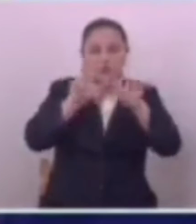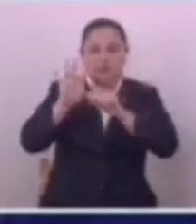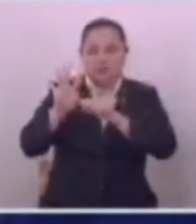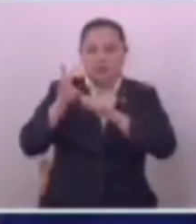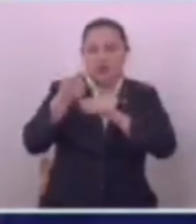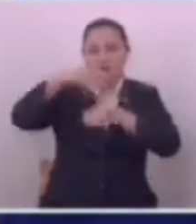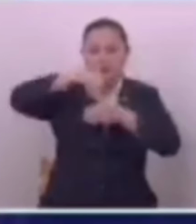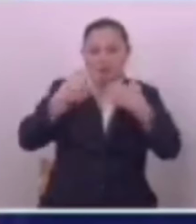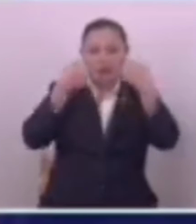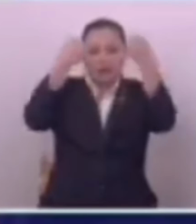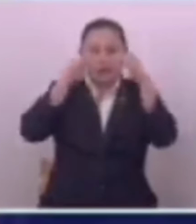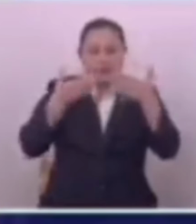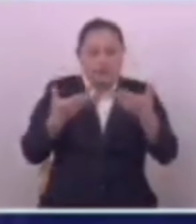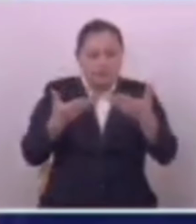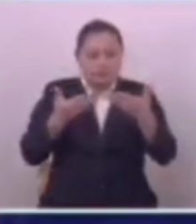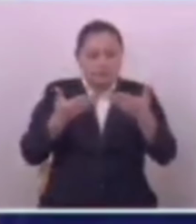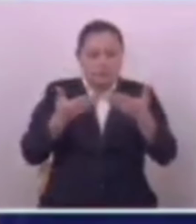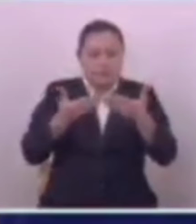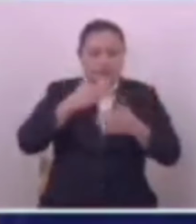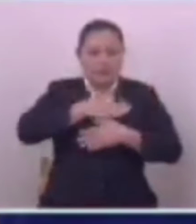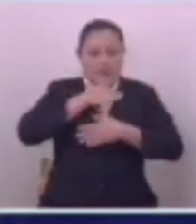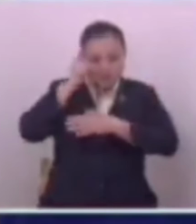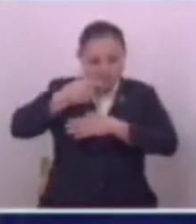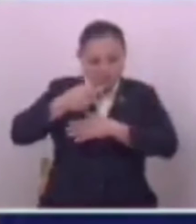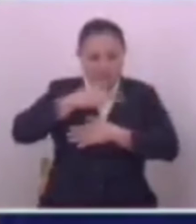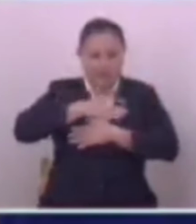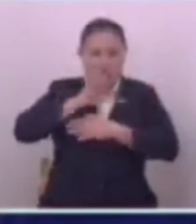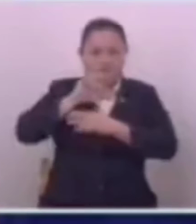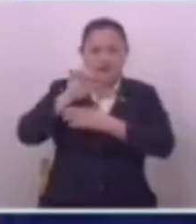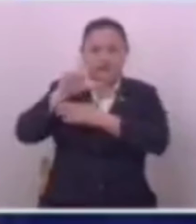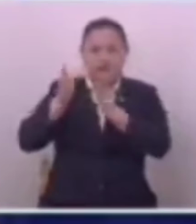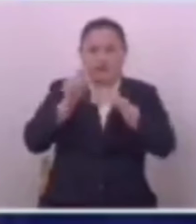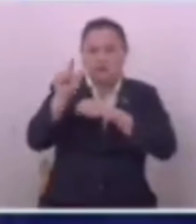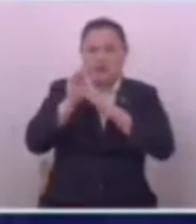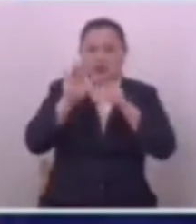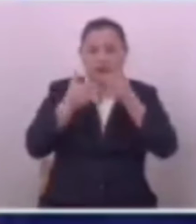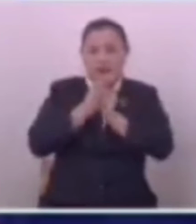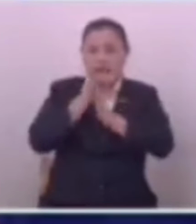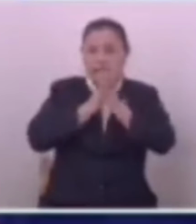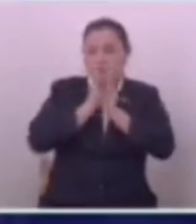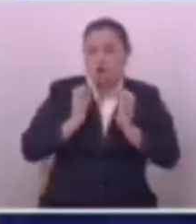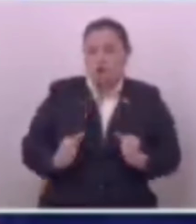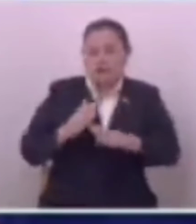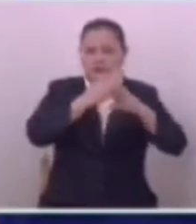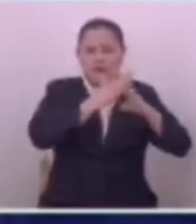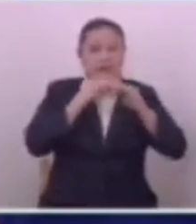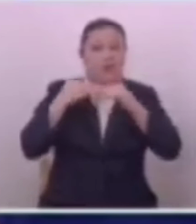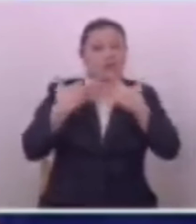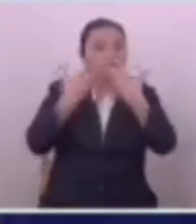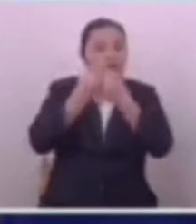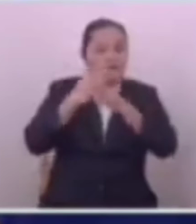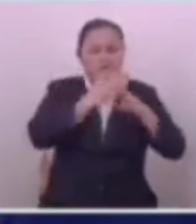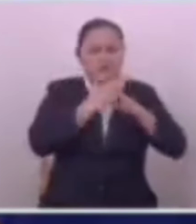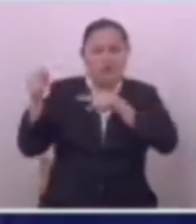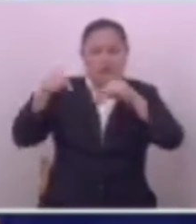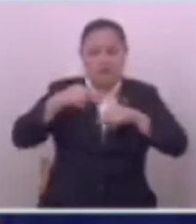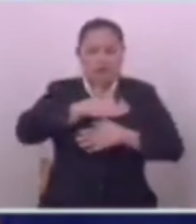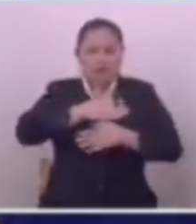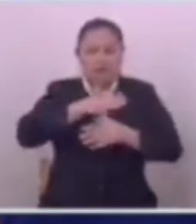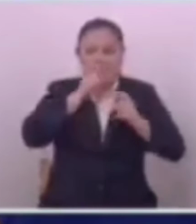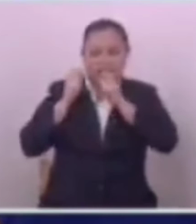Penal. Por tanto, siendo una de mis obligaciones como fiscal general de la República defender los intereses del Estado y de la sociedad, vengo este